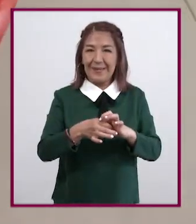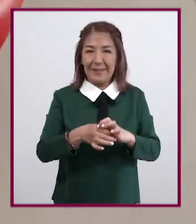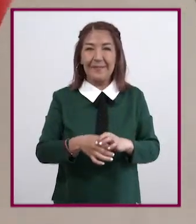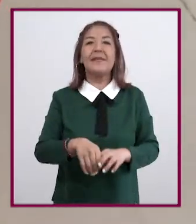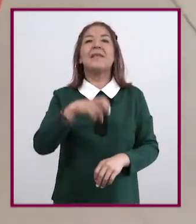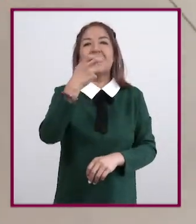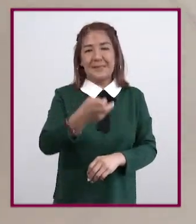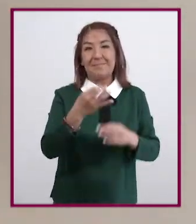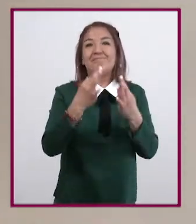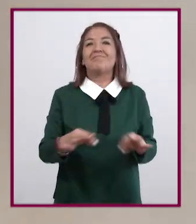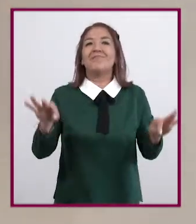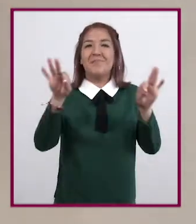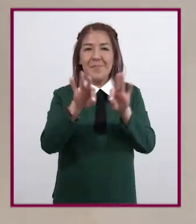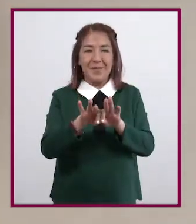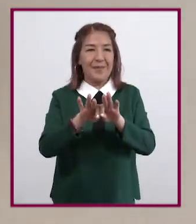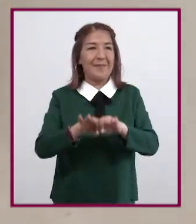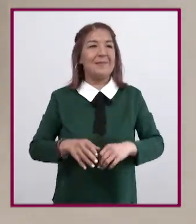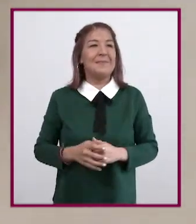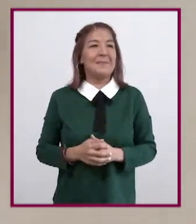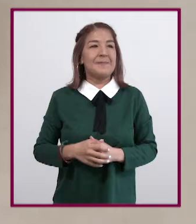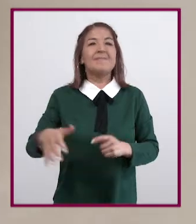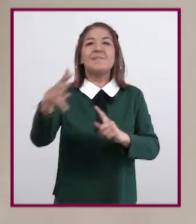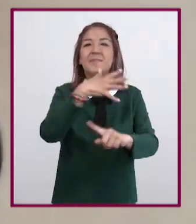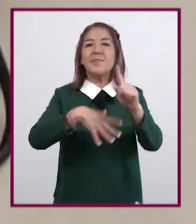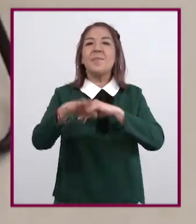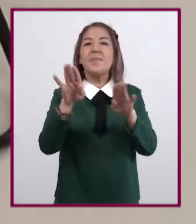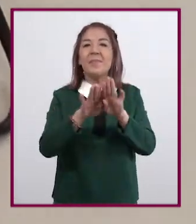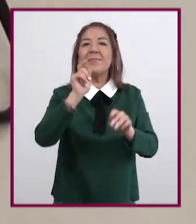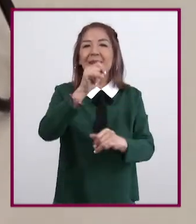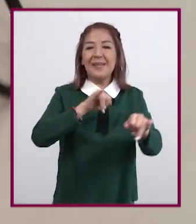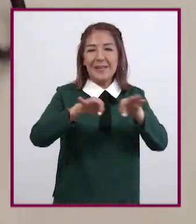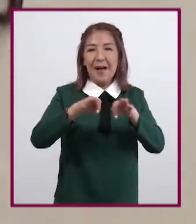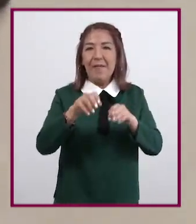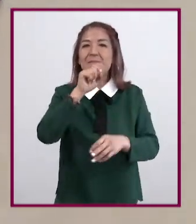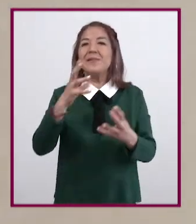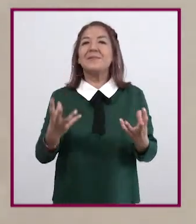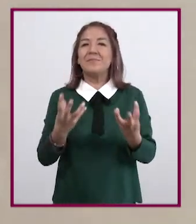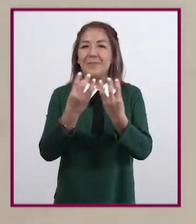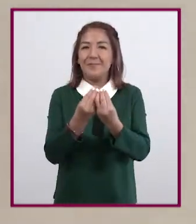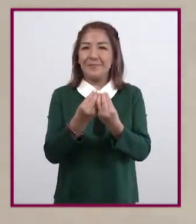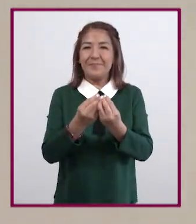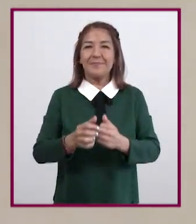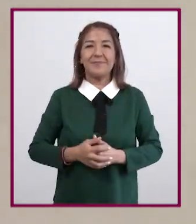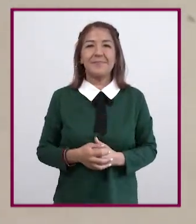bastante representativa de lo que el trabajo de los Bachet supone.